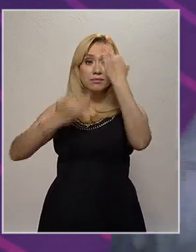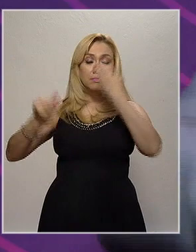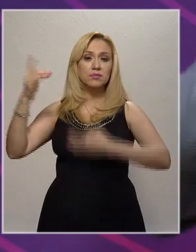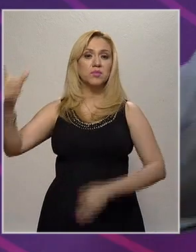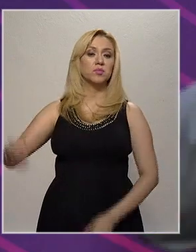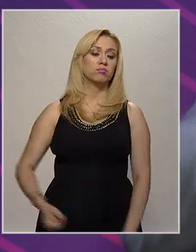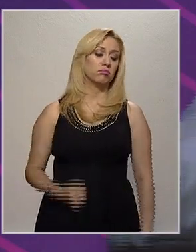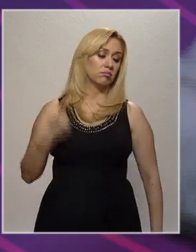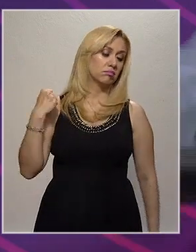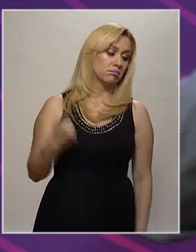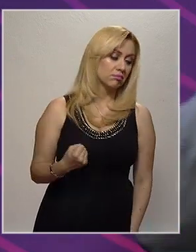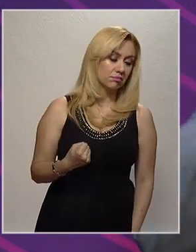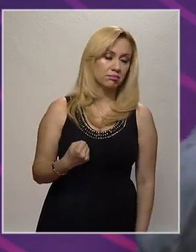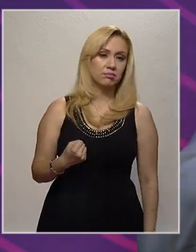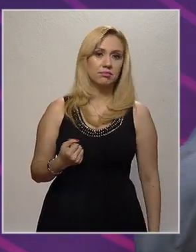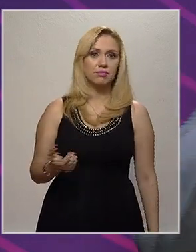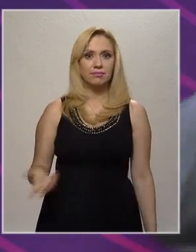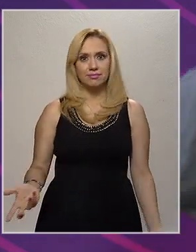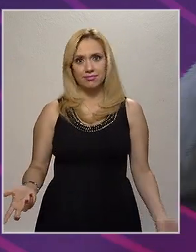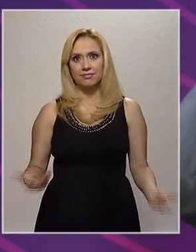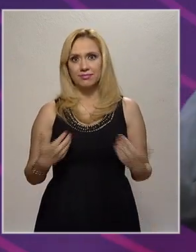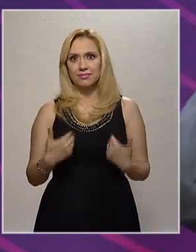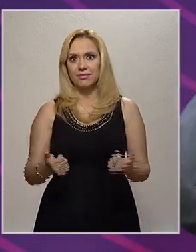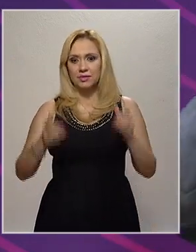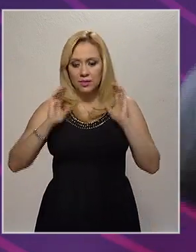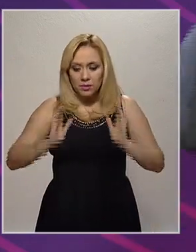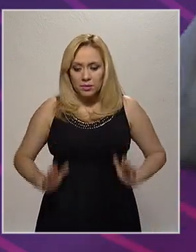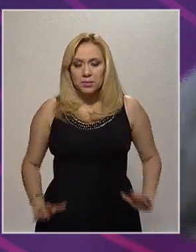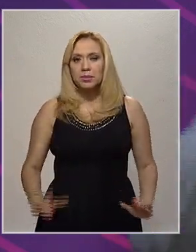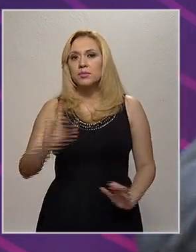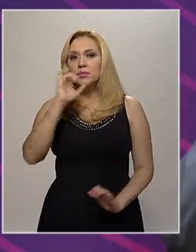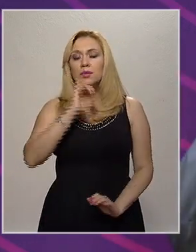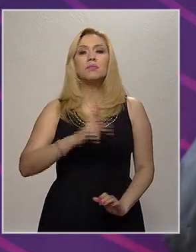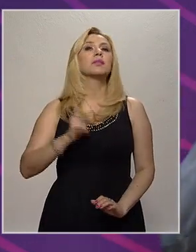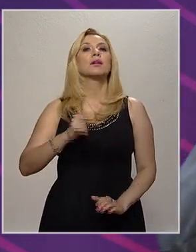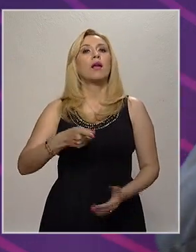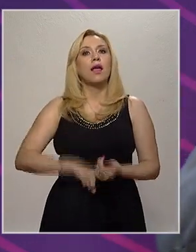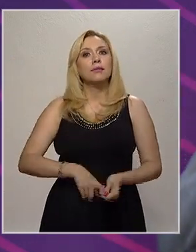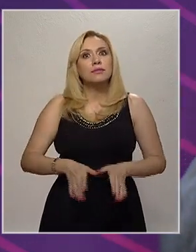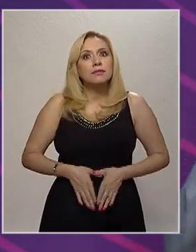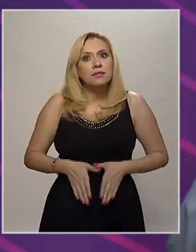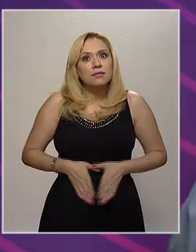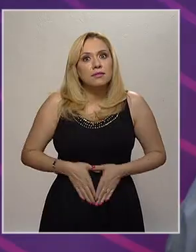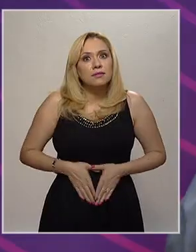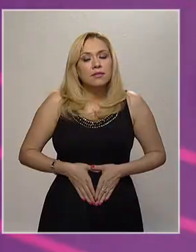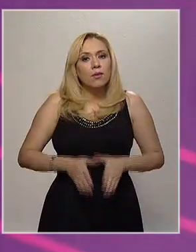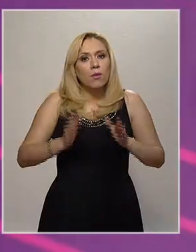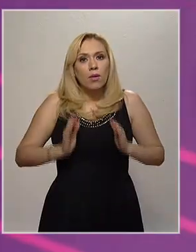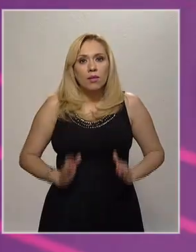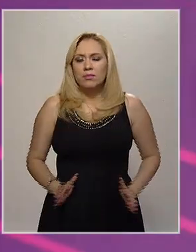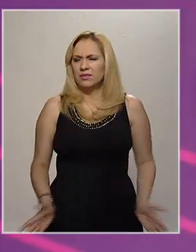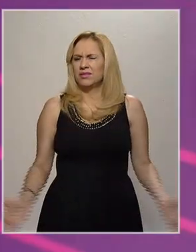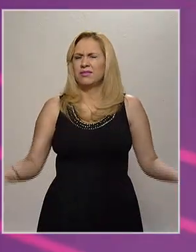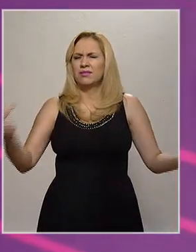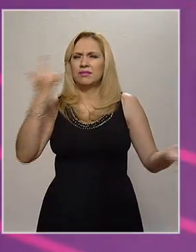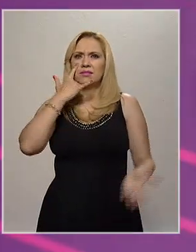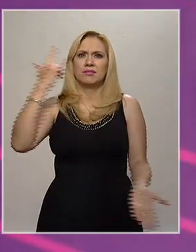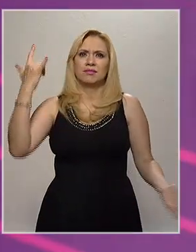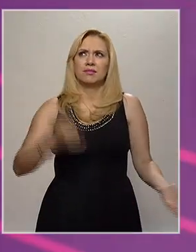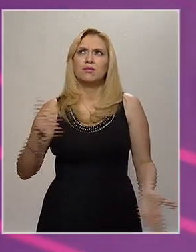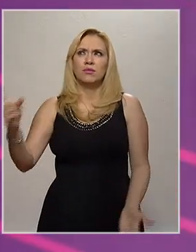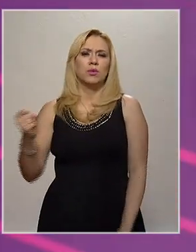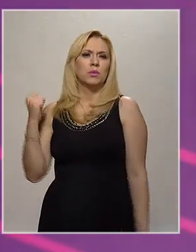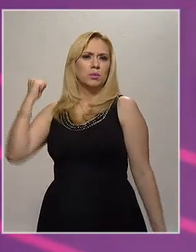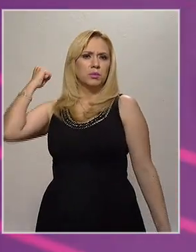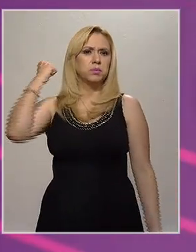ejerce no solo a partir del cuerpo de las mujeres, sino en el cuerpo de las mujeres. Esa es una paradoja del tema del poder